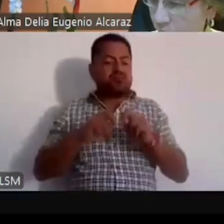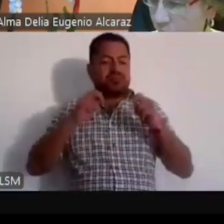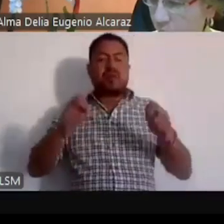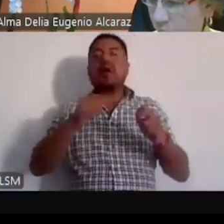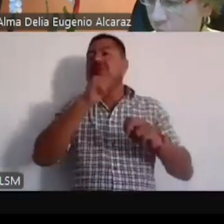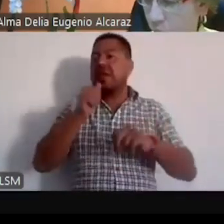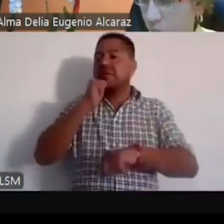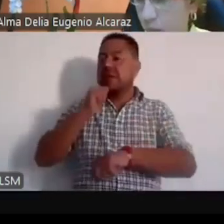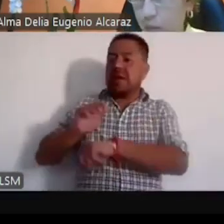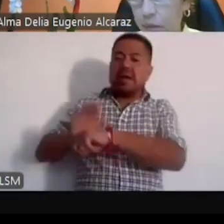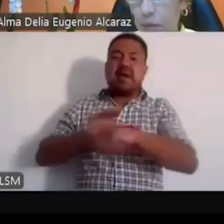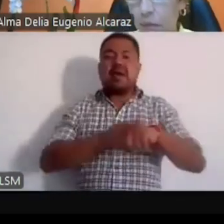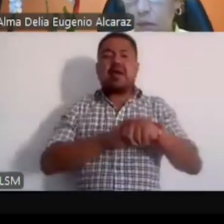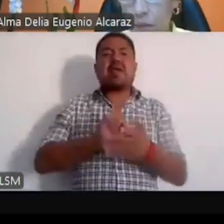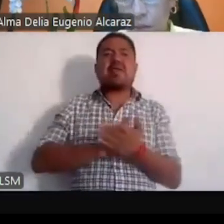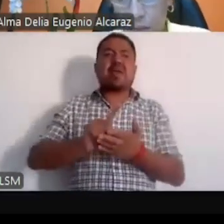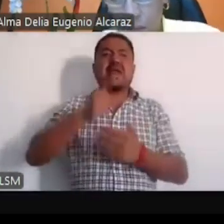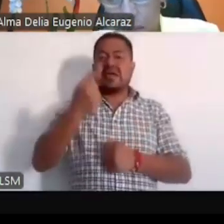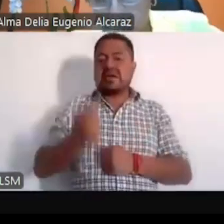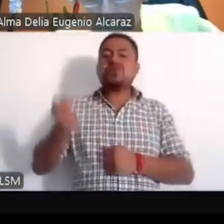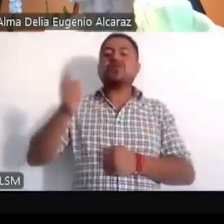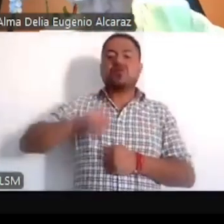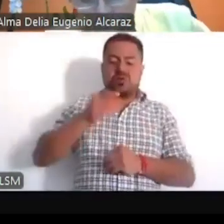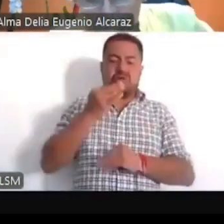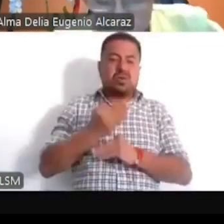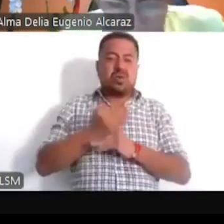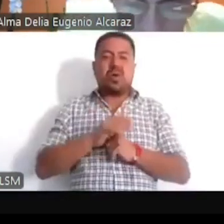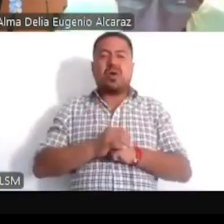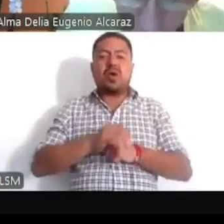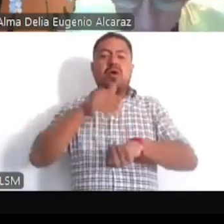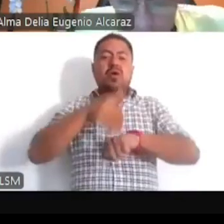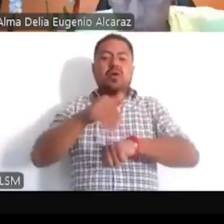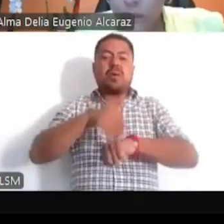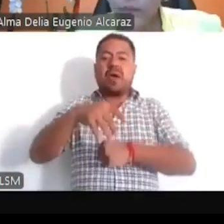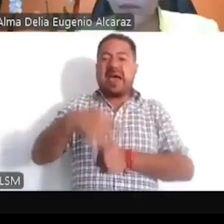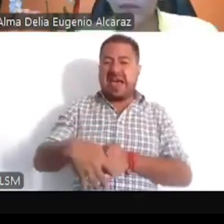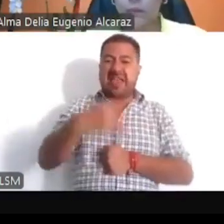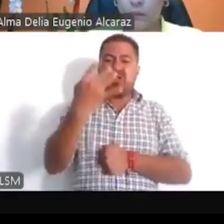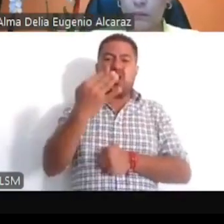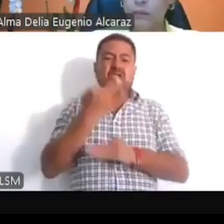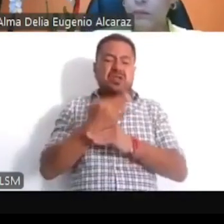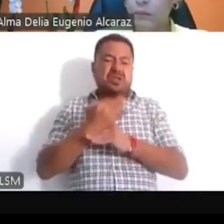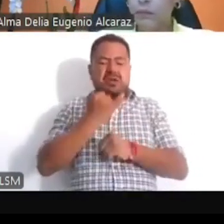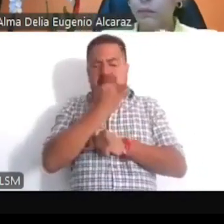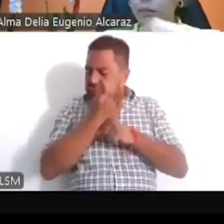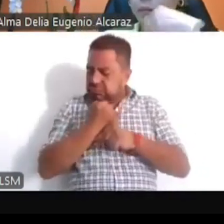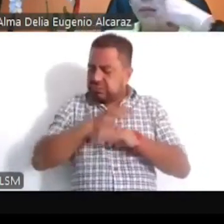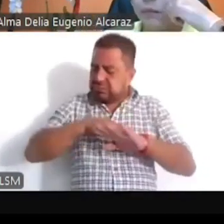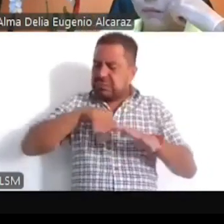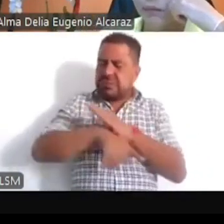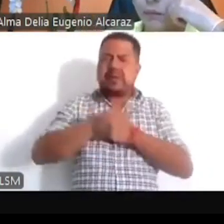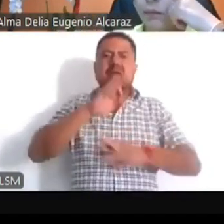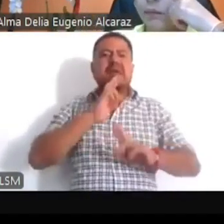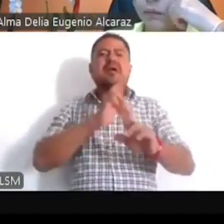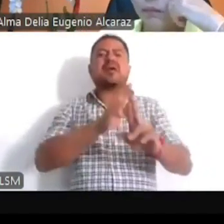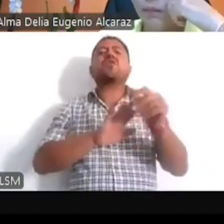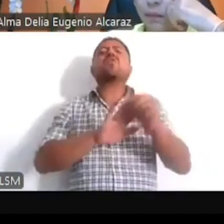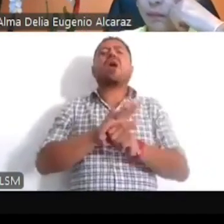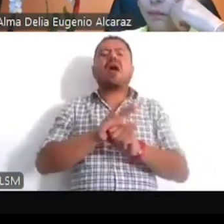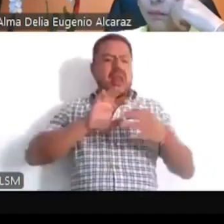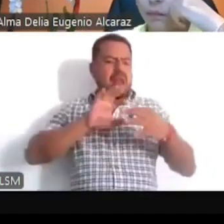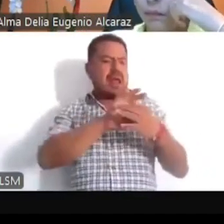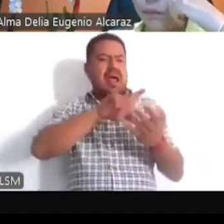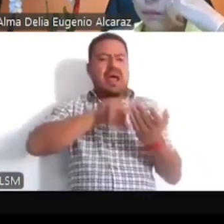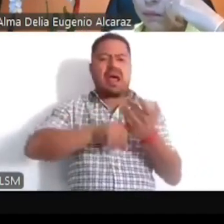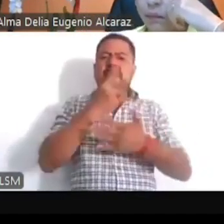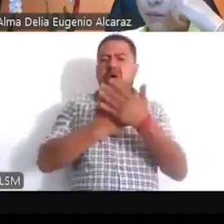notificarla como en derecho corresponda el Dear asunto listado para analizar y resolver corresponde